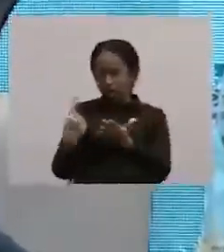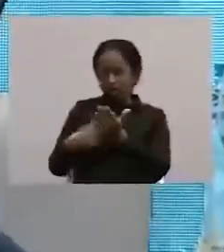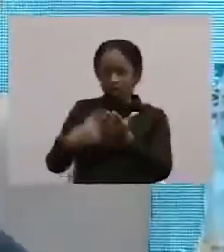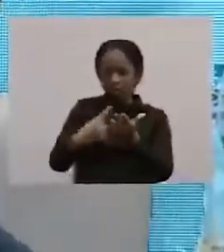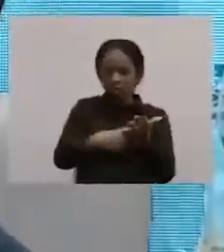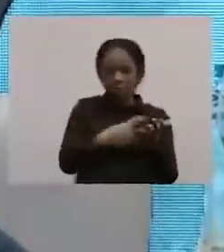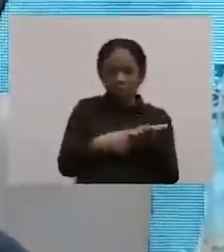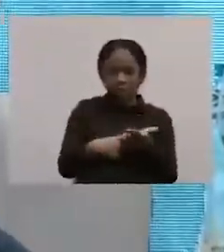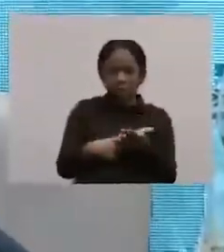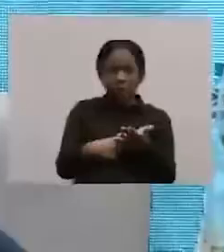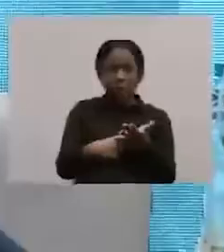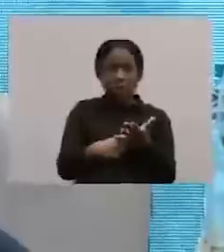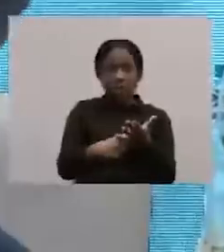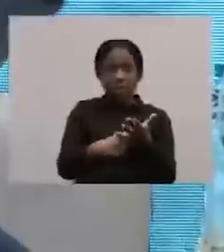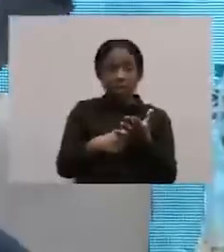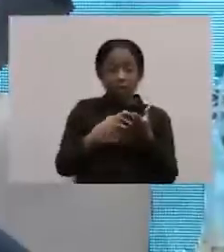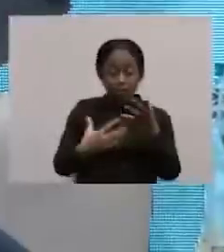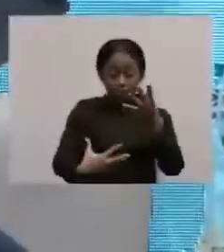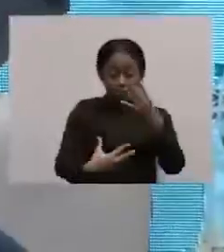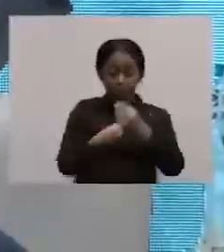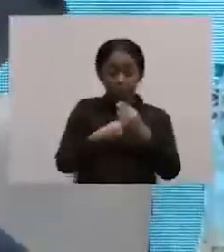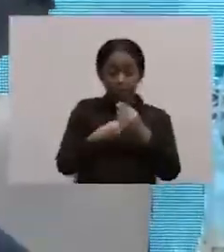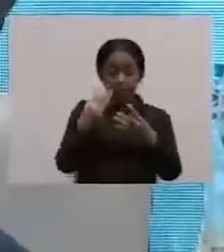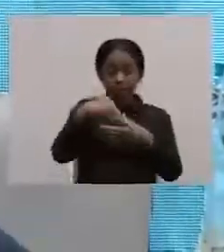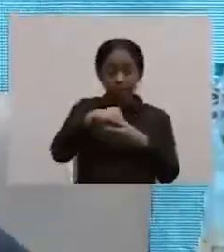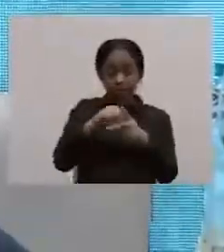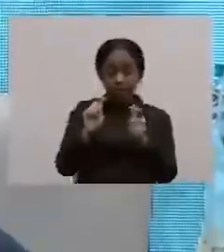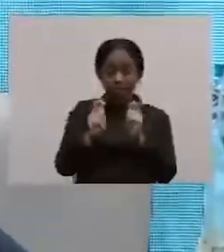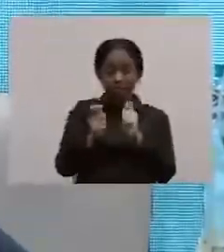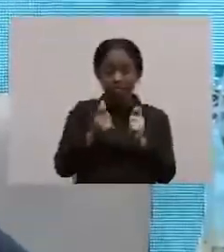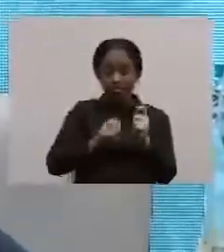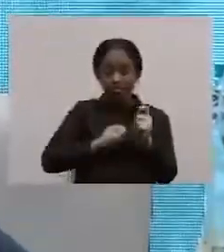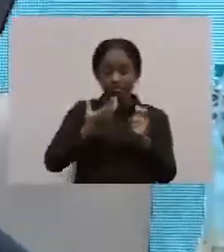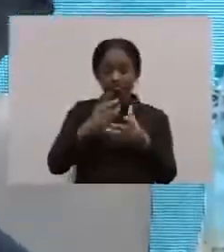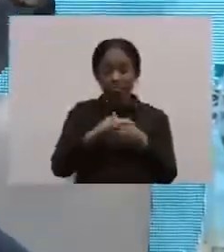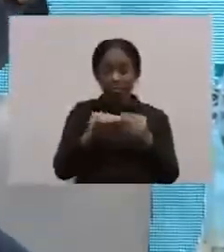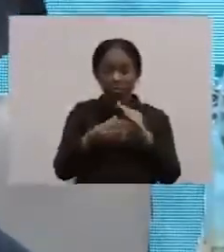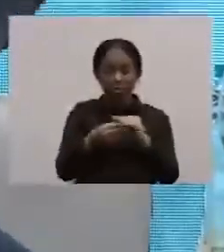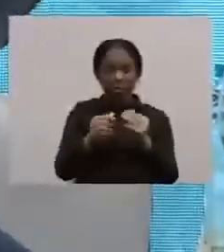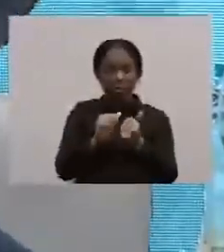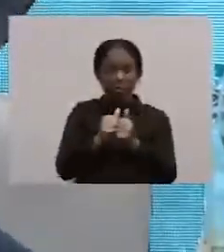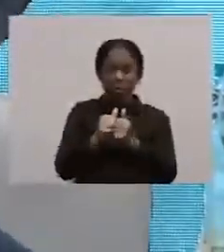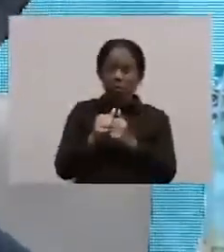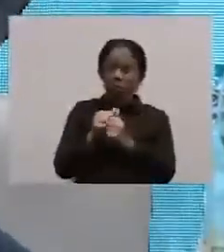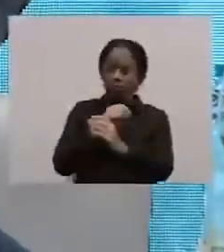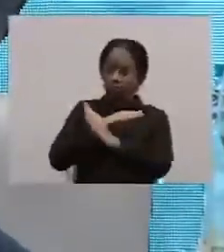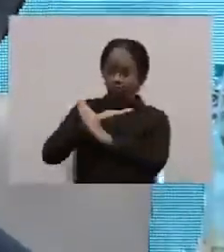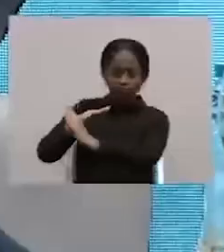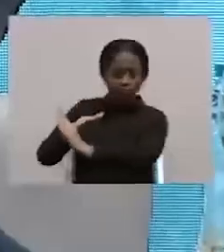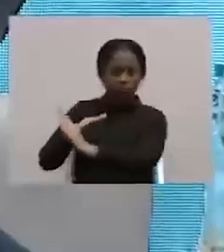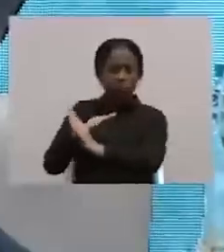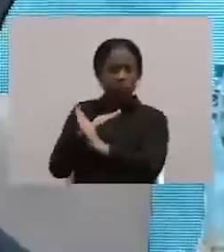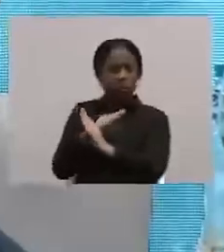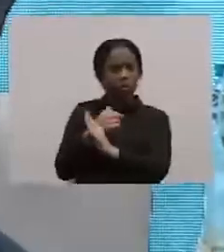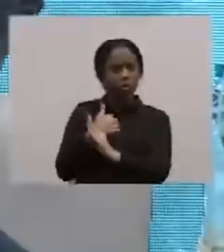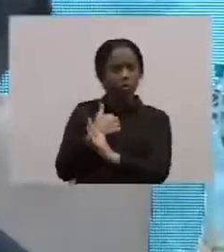donde que incluía francas violaciones a la libertad de expresión, como impedir que tú